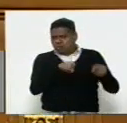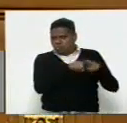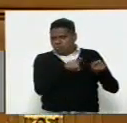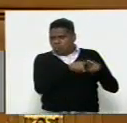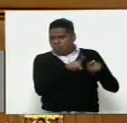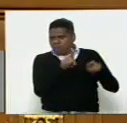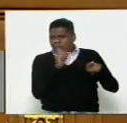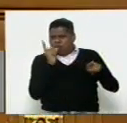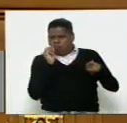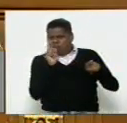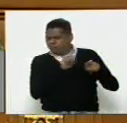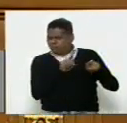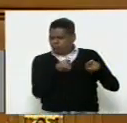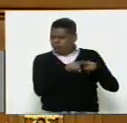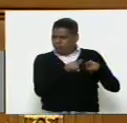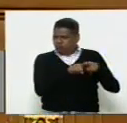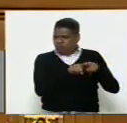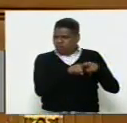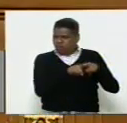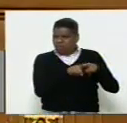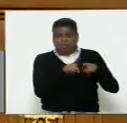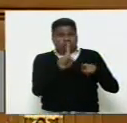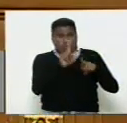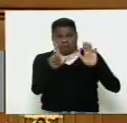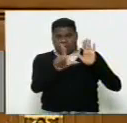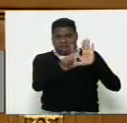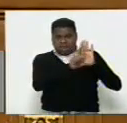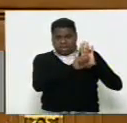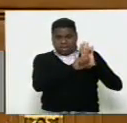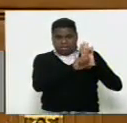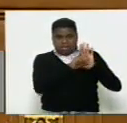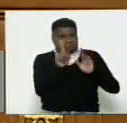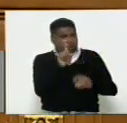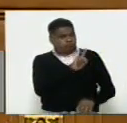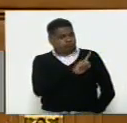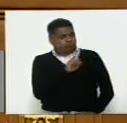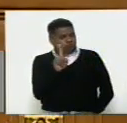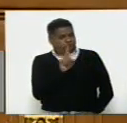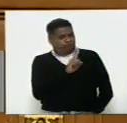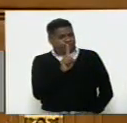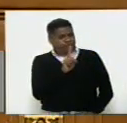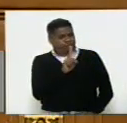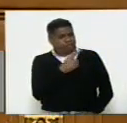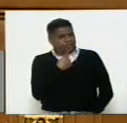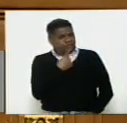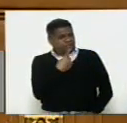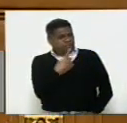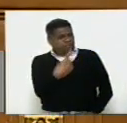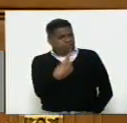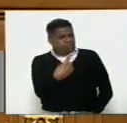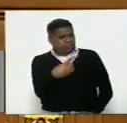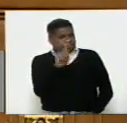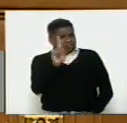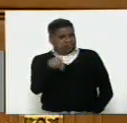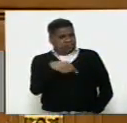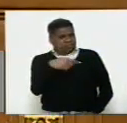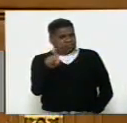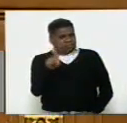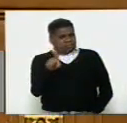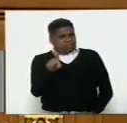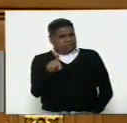al hombre, no en las leyes, no en lo que se dice, sino en